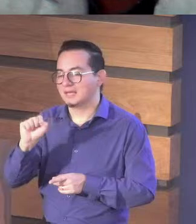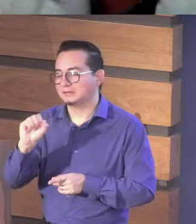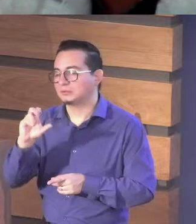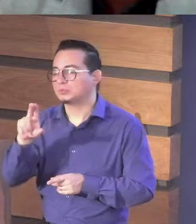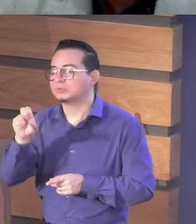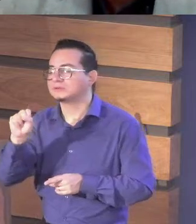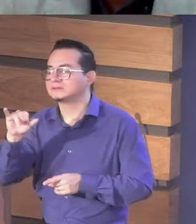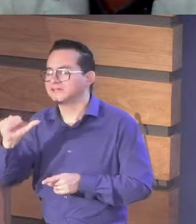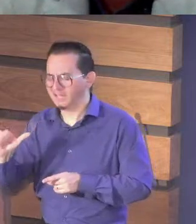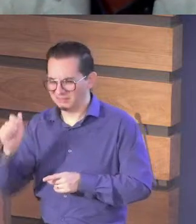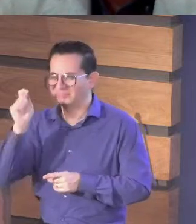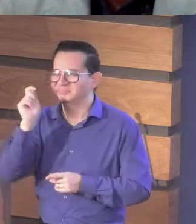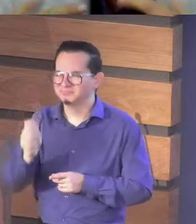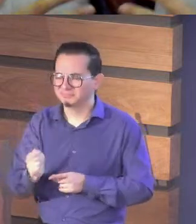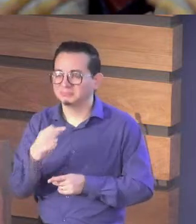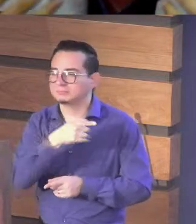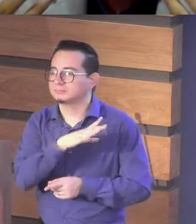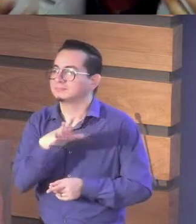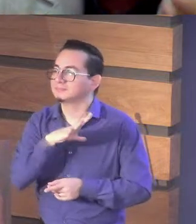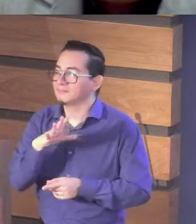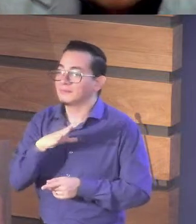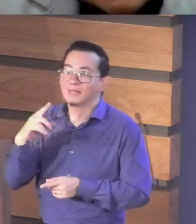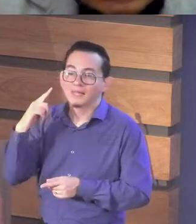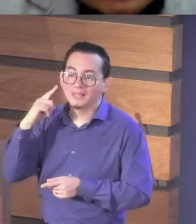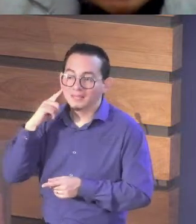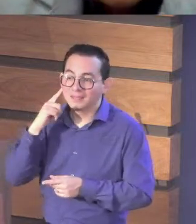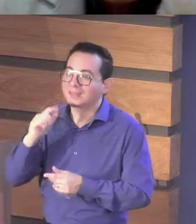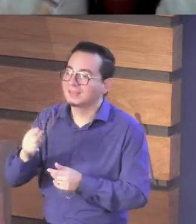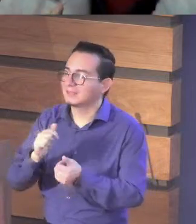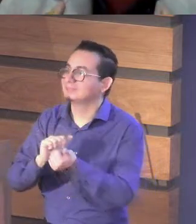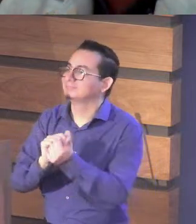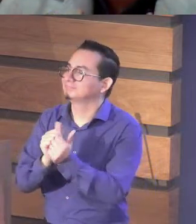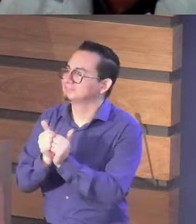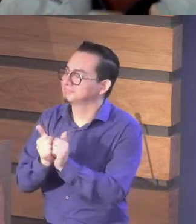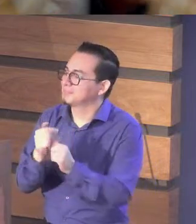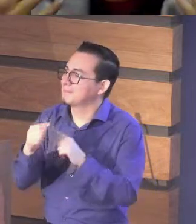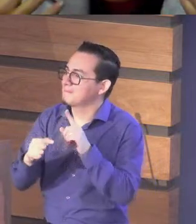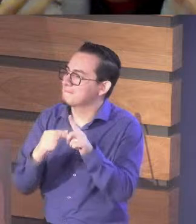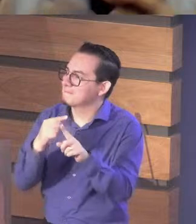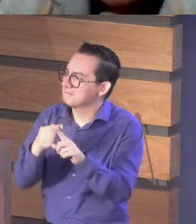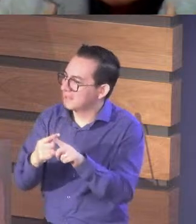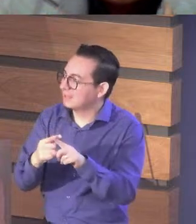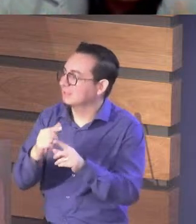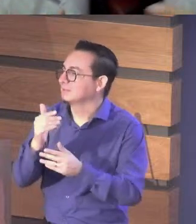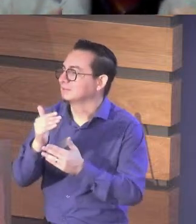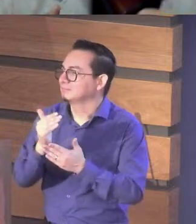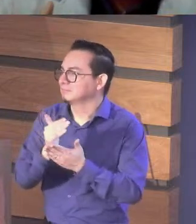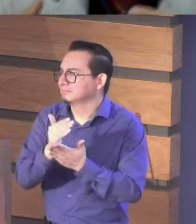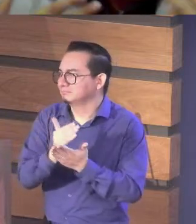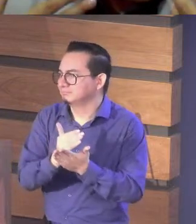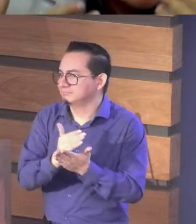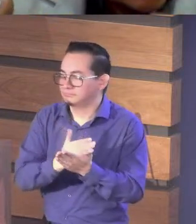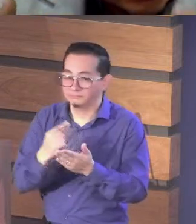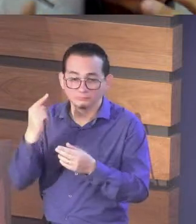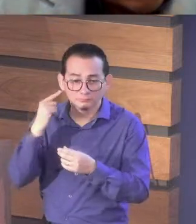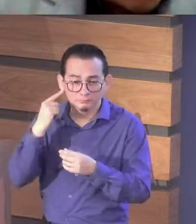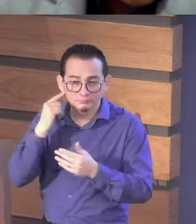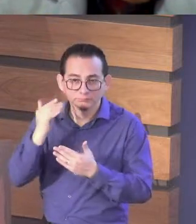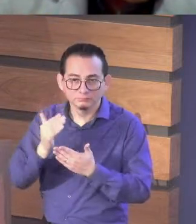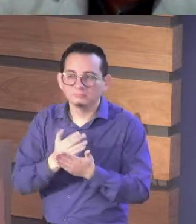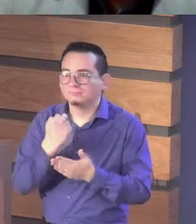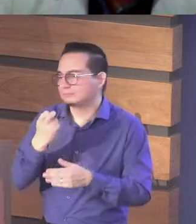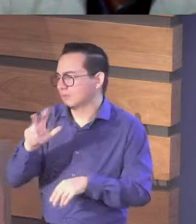alusión a una pérdida, a una degeneración progresiva de nuestra audición a lo largo de los